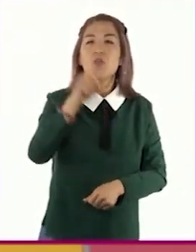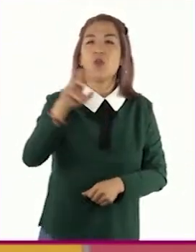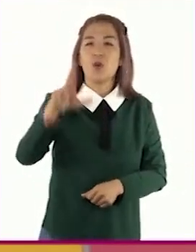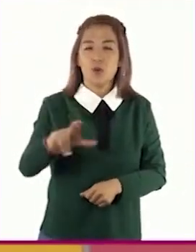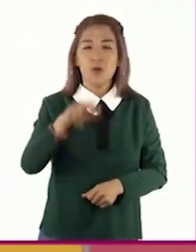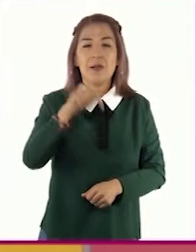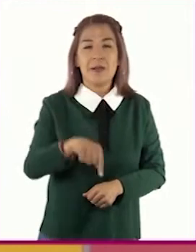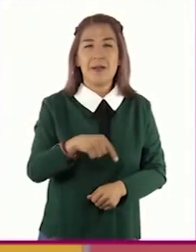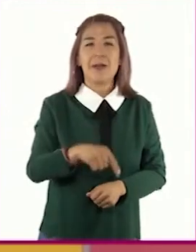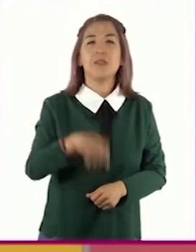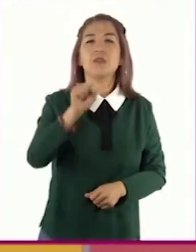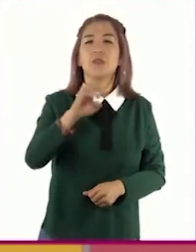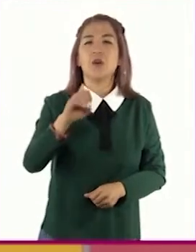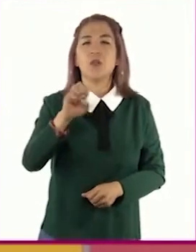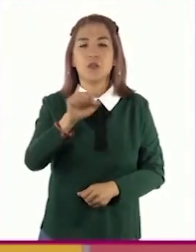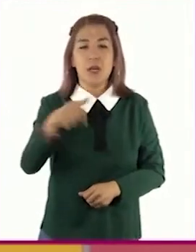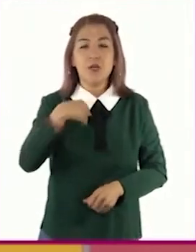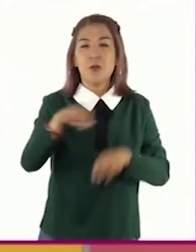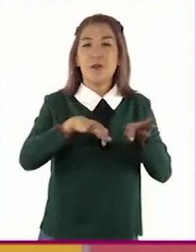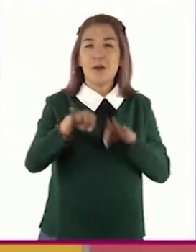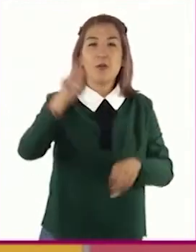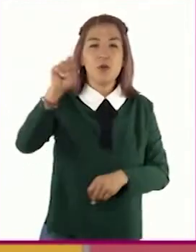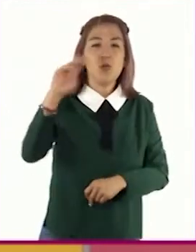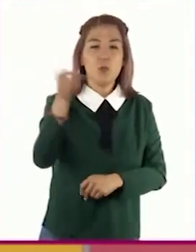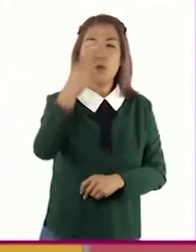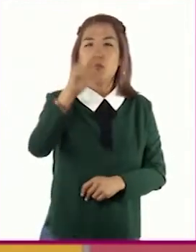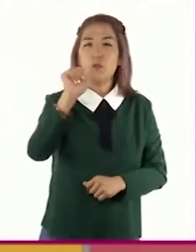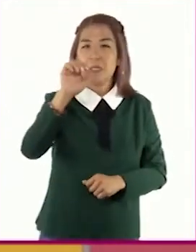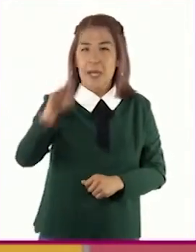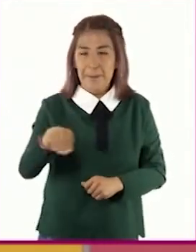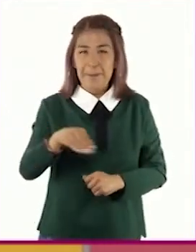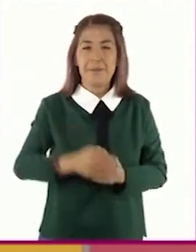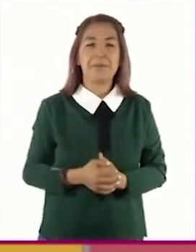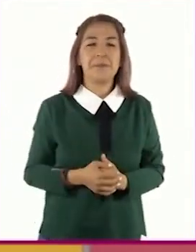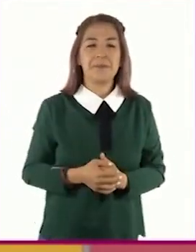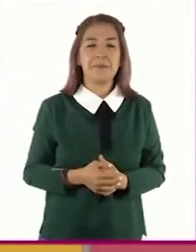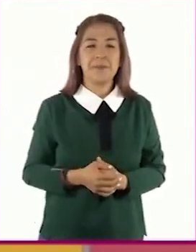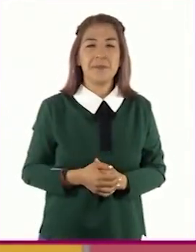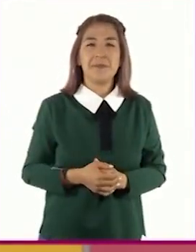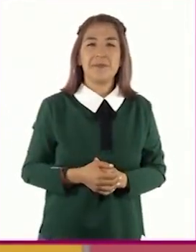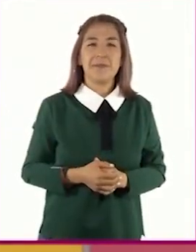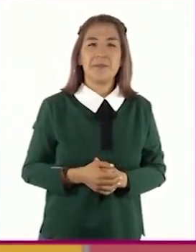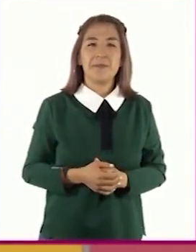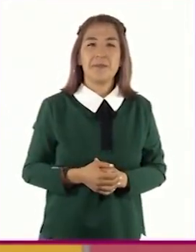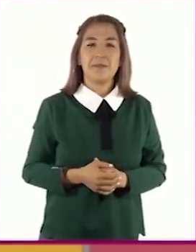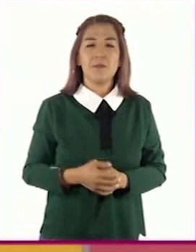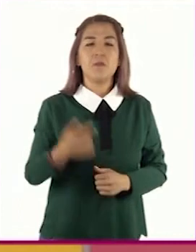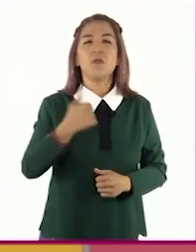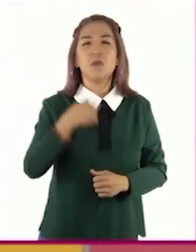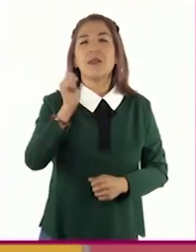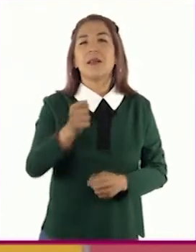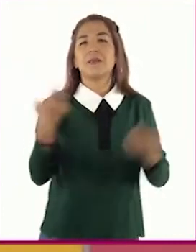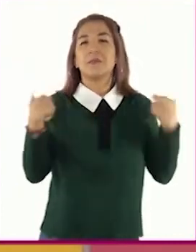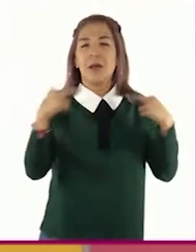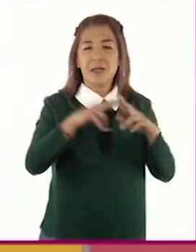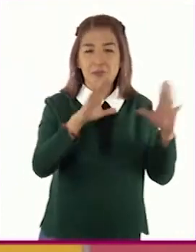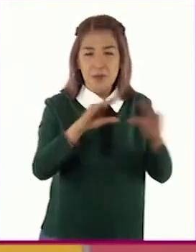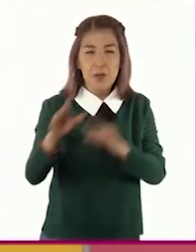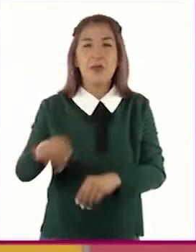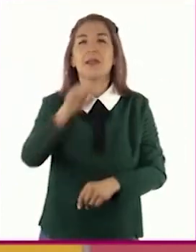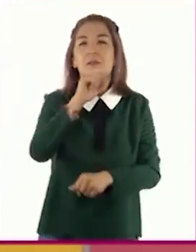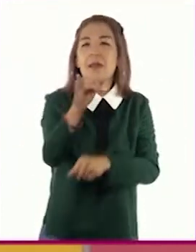Sosa, trabajo en la Universidad Nacional Autónoma de México, en la UNAM, y me dedico a la docencia y a la